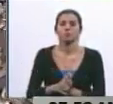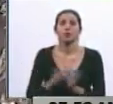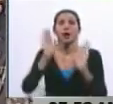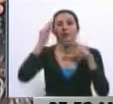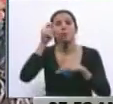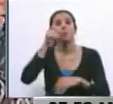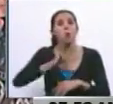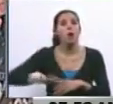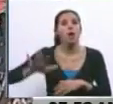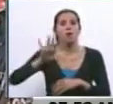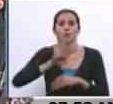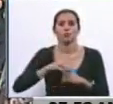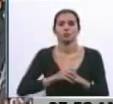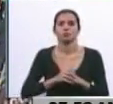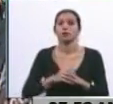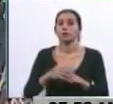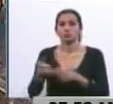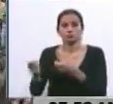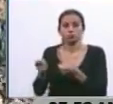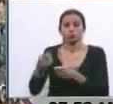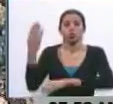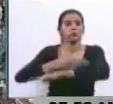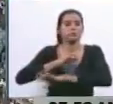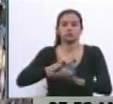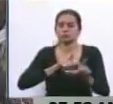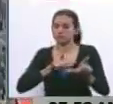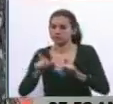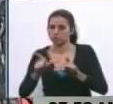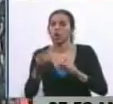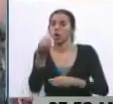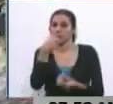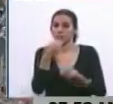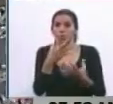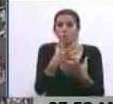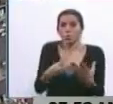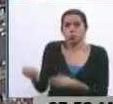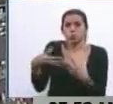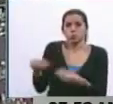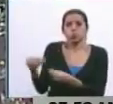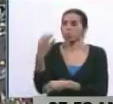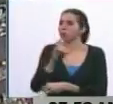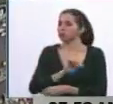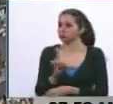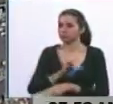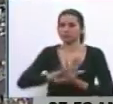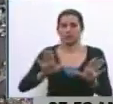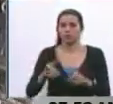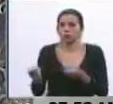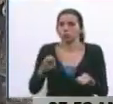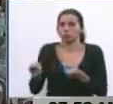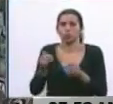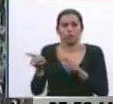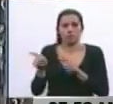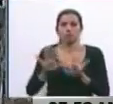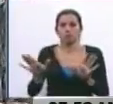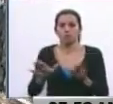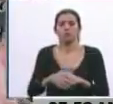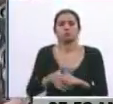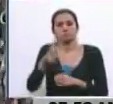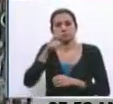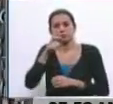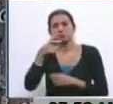Ya hicimos el control de la frontera, ya nuestros alimentos no se escapan de la frontera. Ahora es